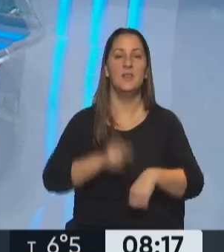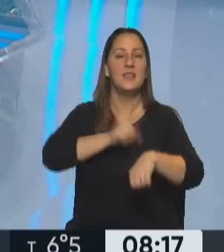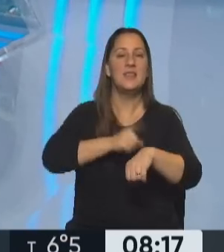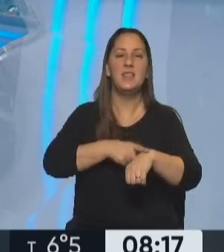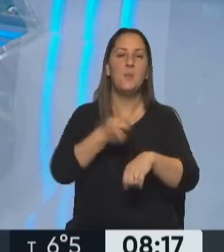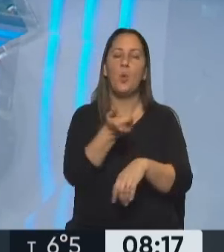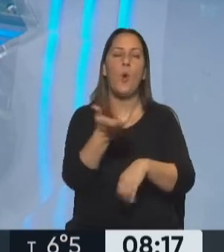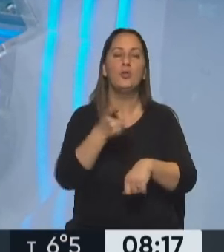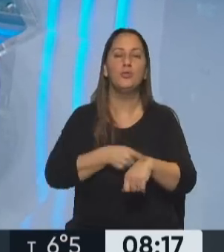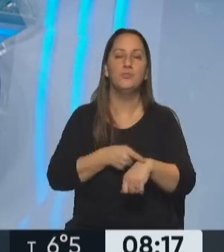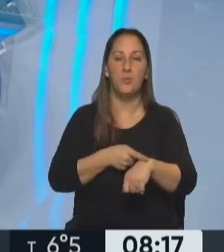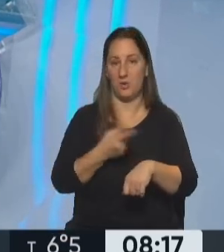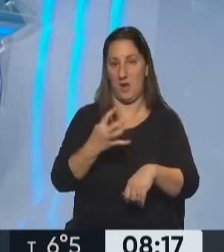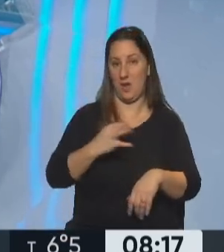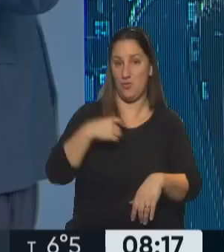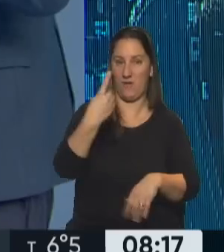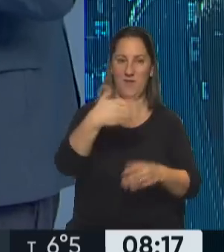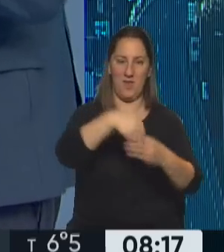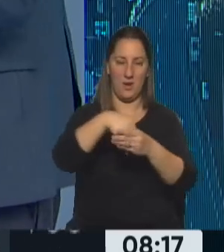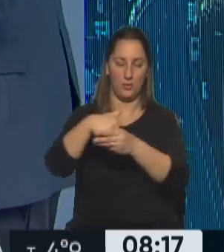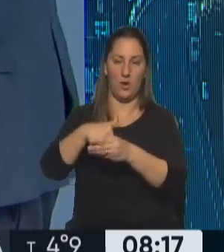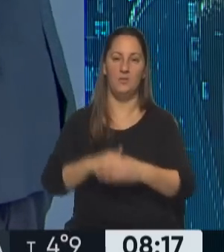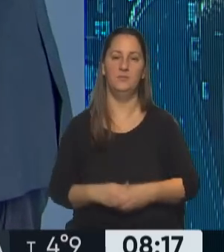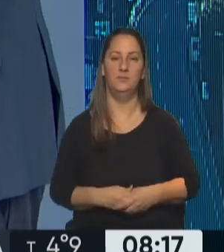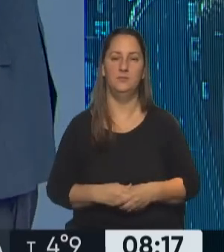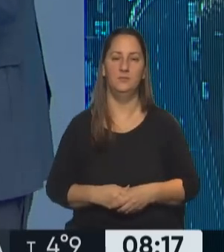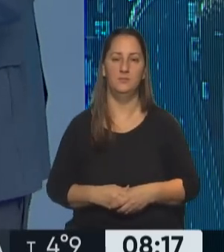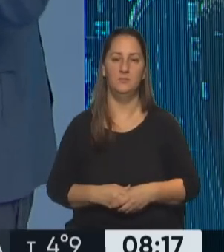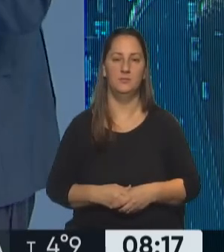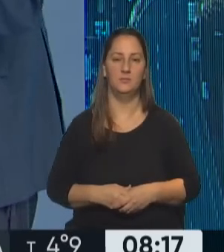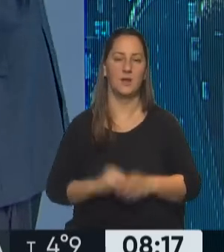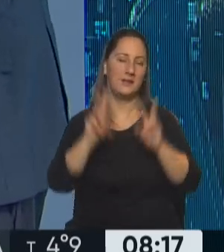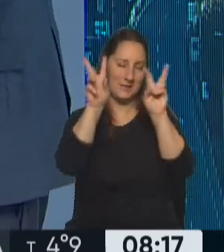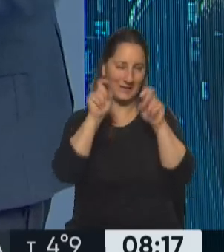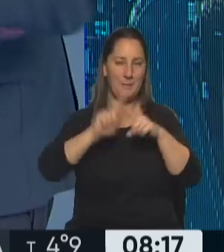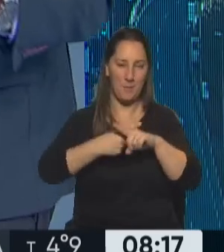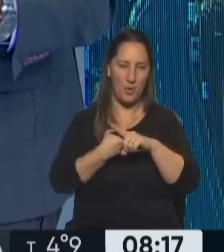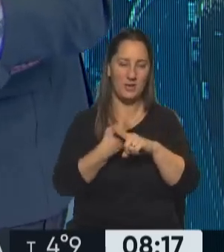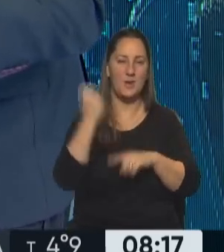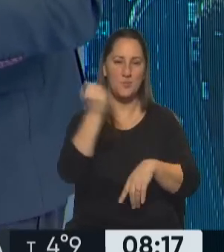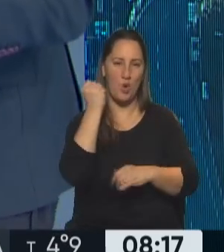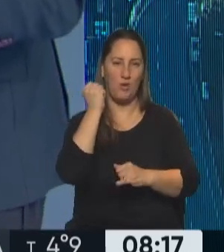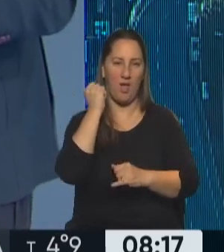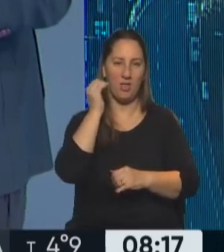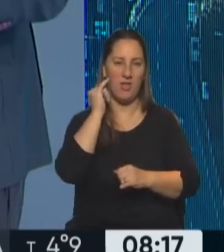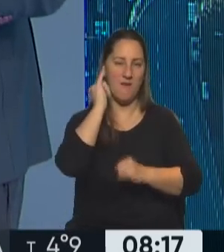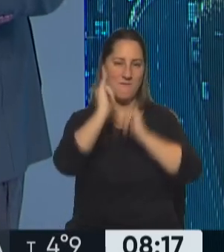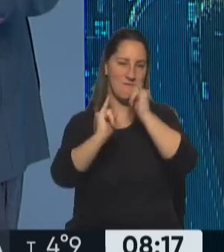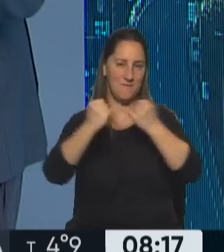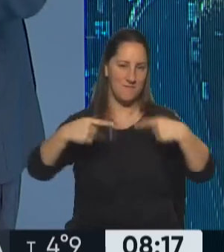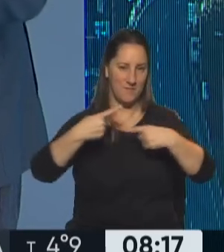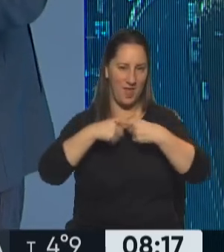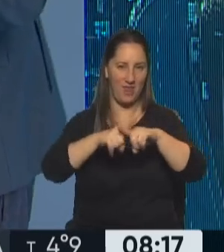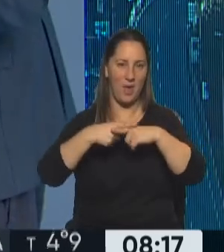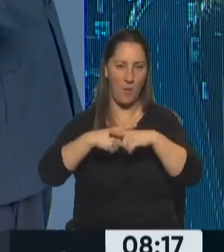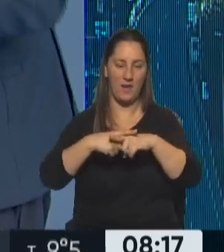10 minutos. Es un año Dice electoral. que no es candidato el frente, todavía. porque es un tema político, está bueno abrirlo a la discusión de la mesa.